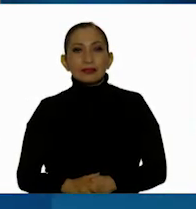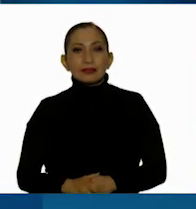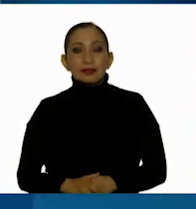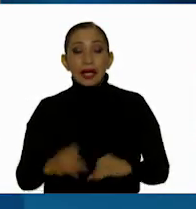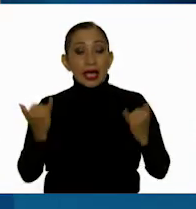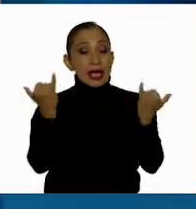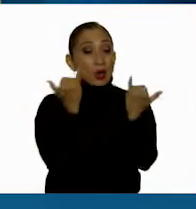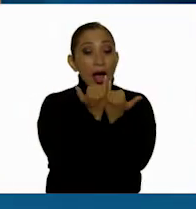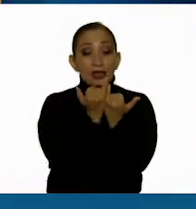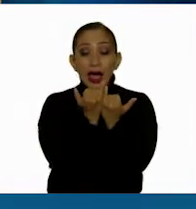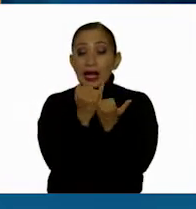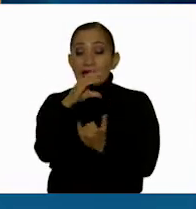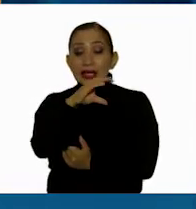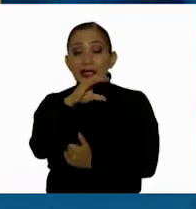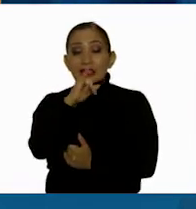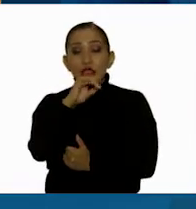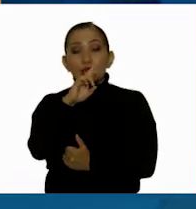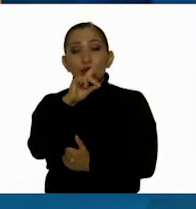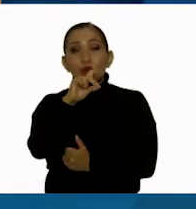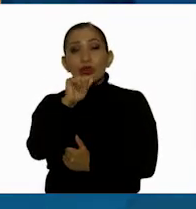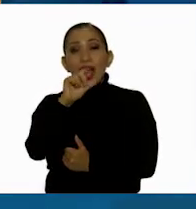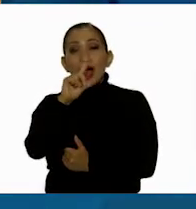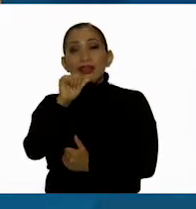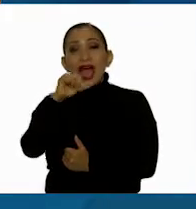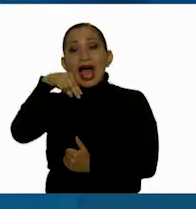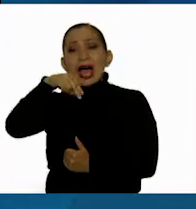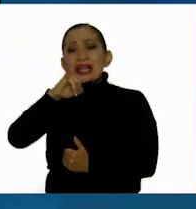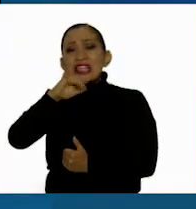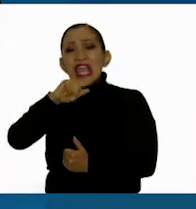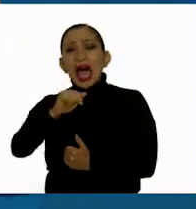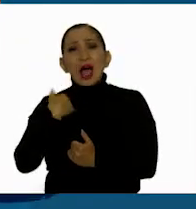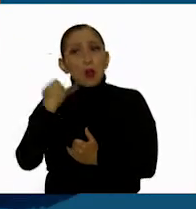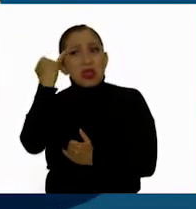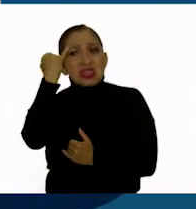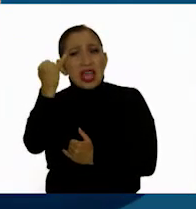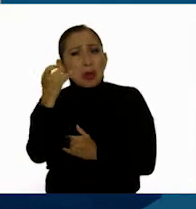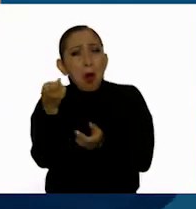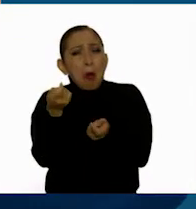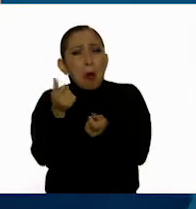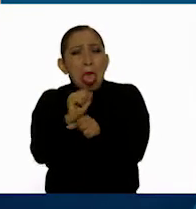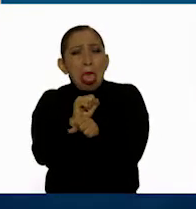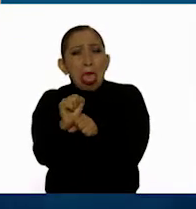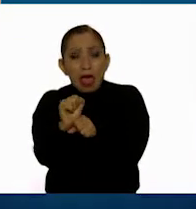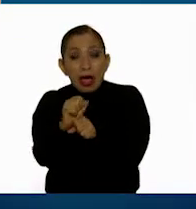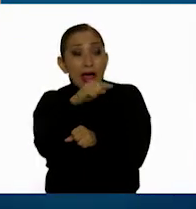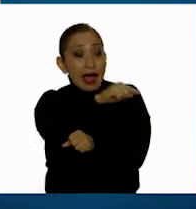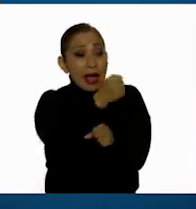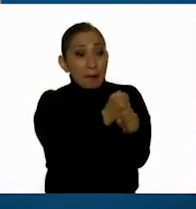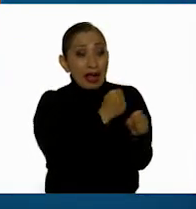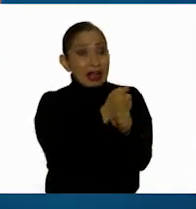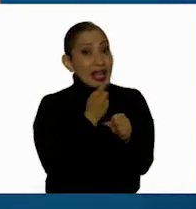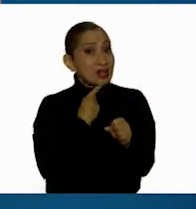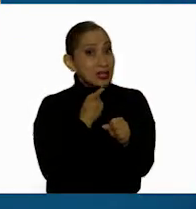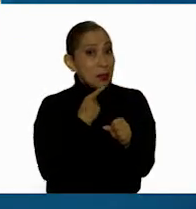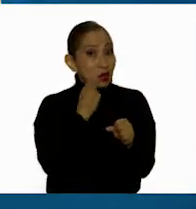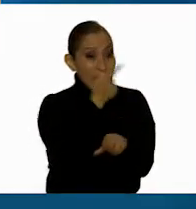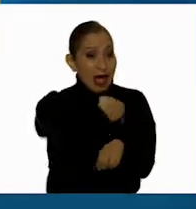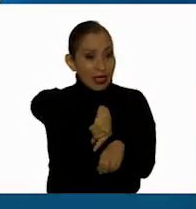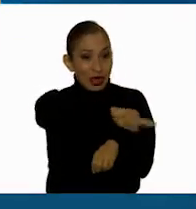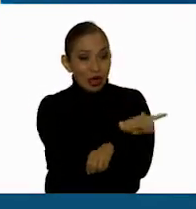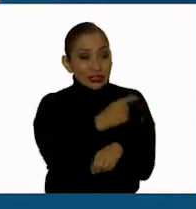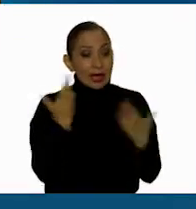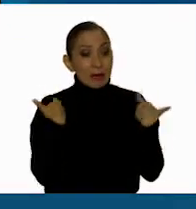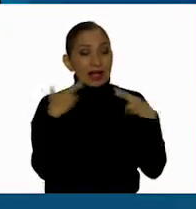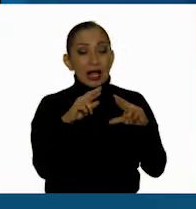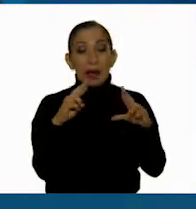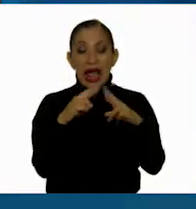Igualdad y ciudadanía eran nociones apenas incipientes en el país. En la práctica, los diputados del Congreso representaban al